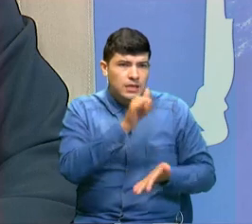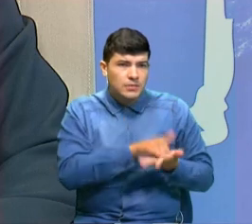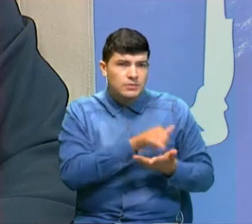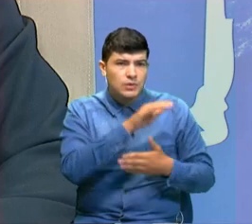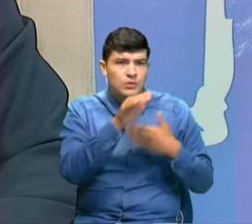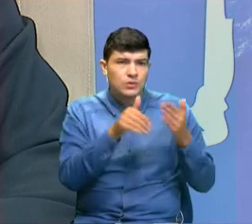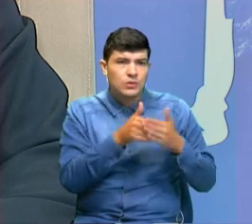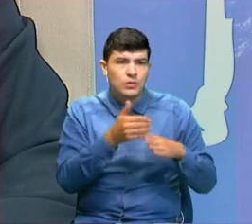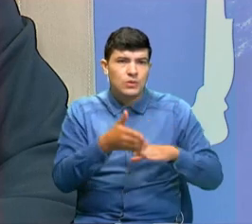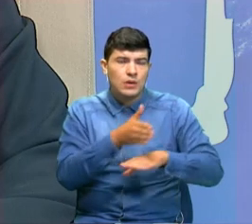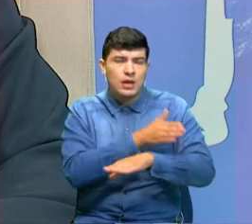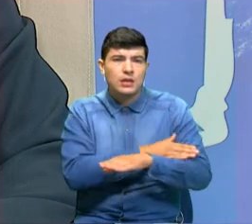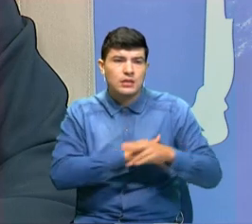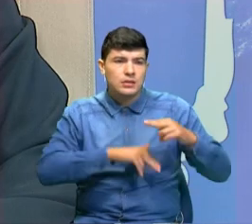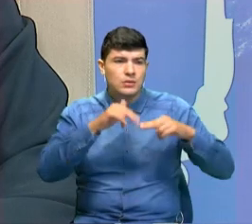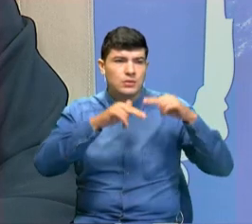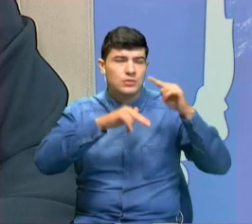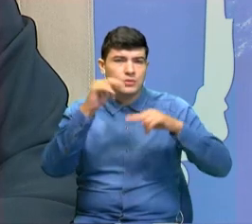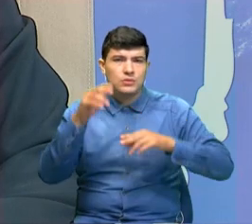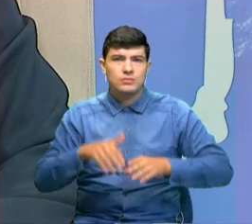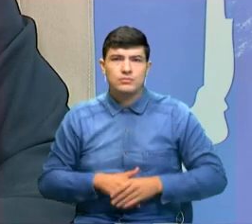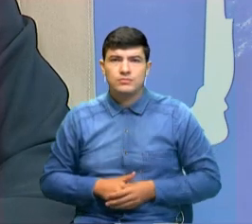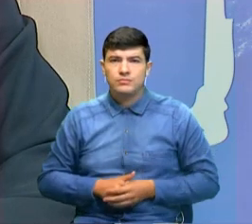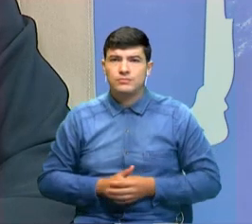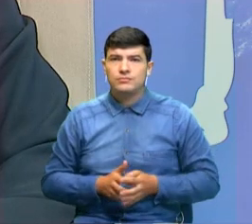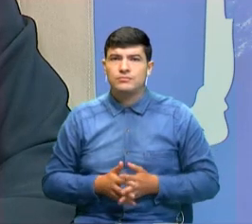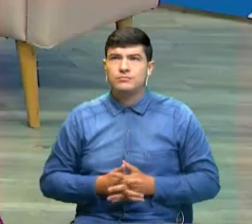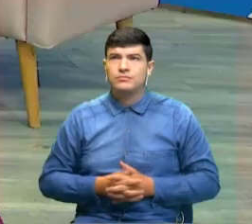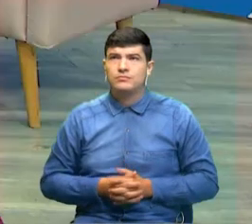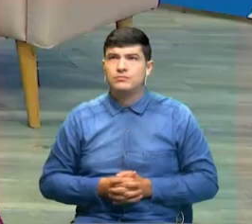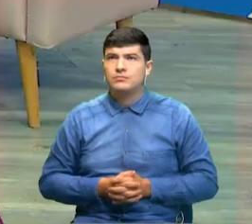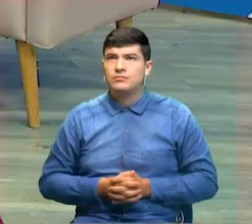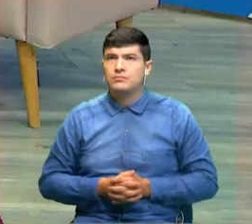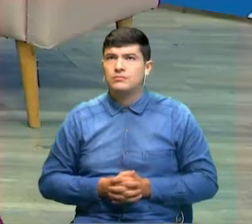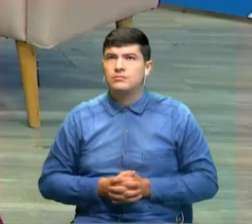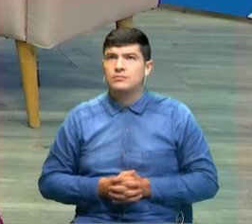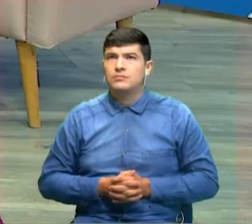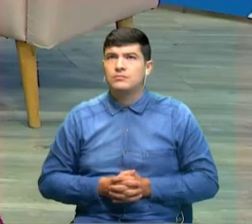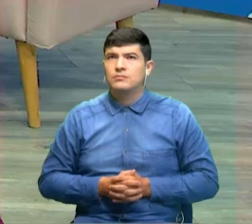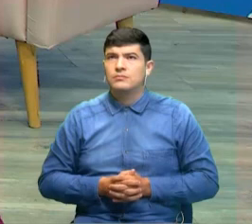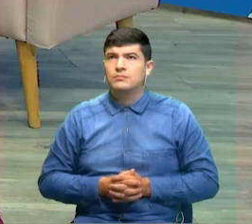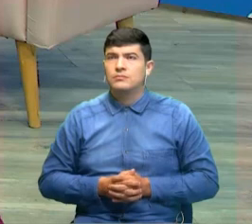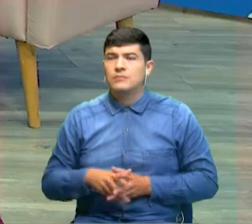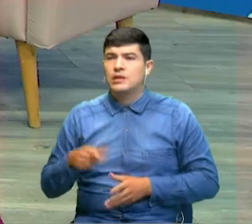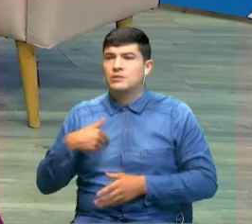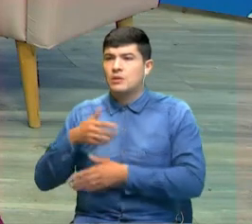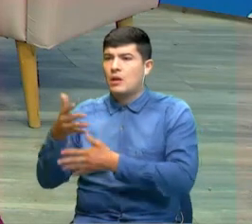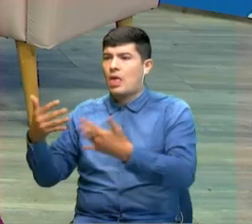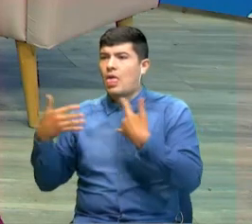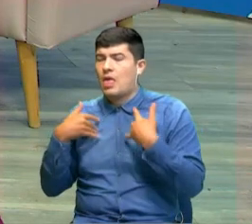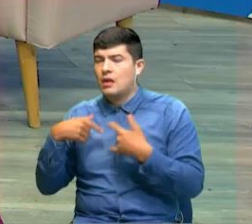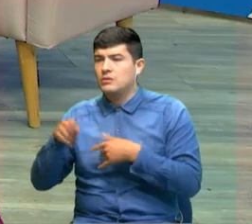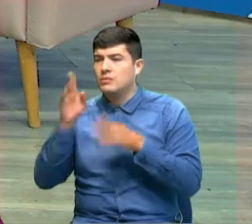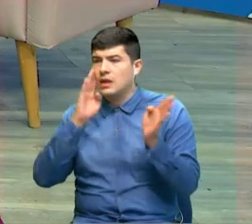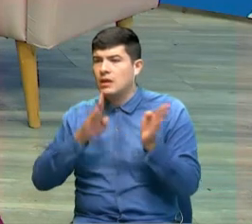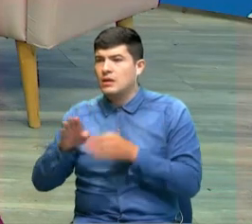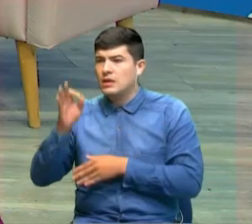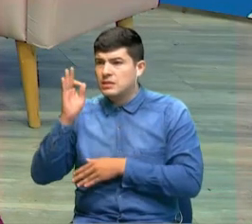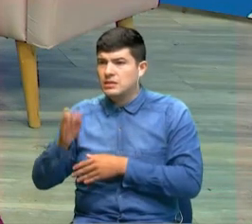construyó. Me tapó hasta el tragaluz que tienen los dos apartamentos. Bueno. Y nadie dice nada, uno pone la queja en planeación y siempre queda